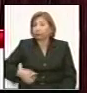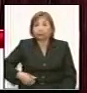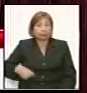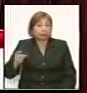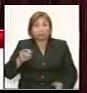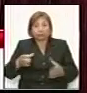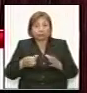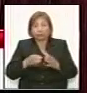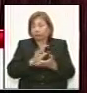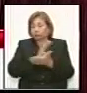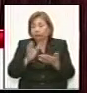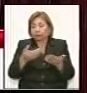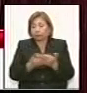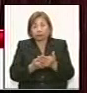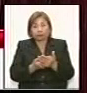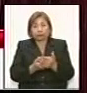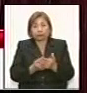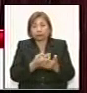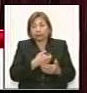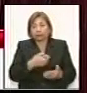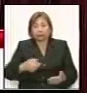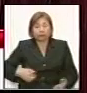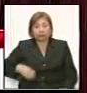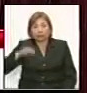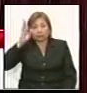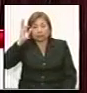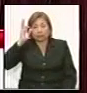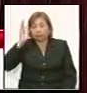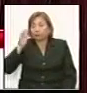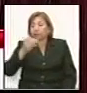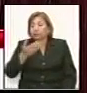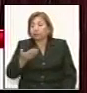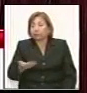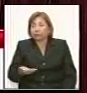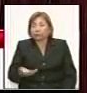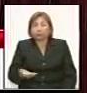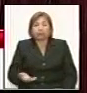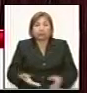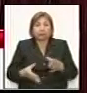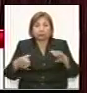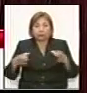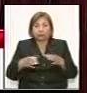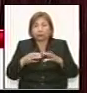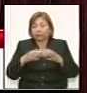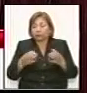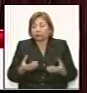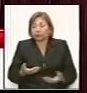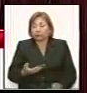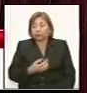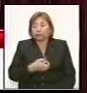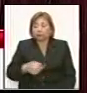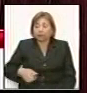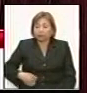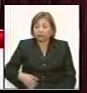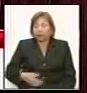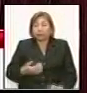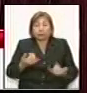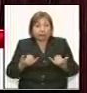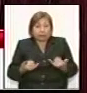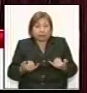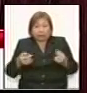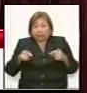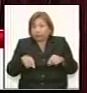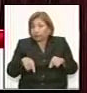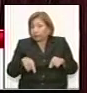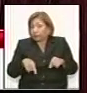el Congreso no aceptó la vicepresidencia de Fujimori. Y el presidente del Congreso asumió la presidencia de la República. Ahora, esta